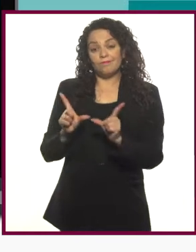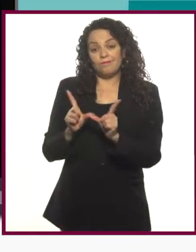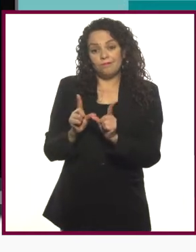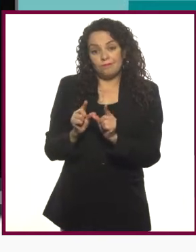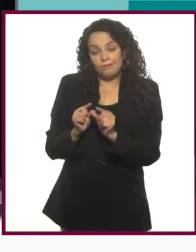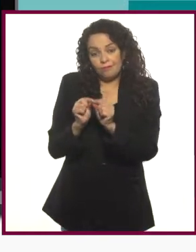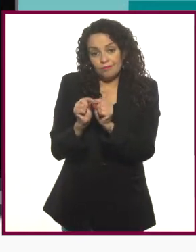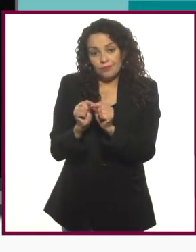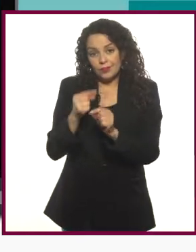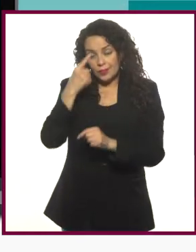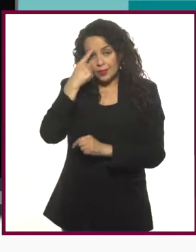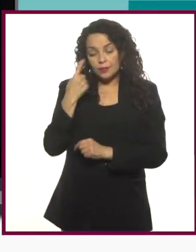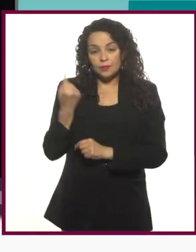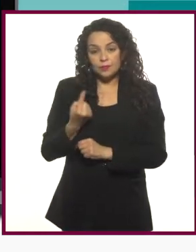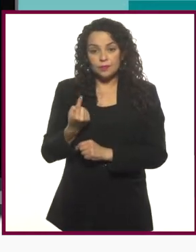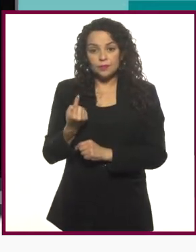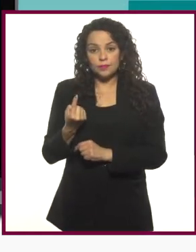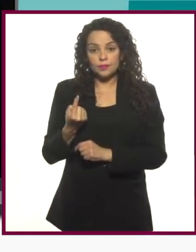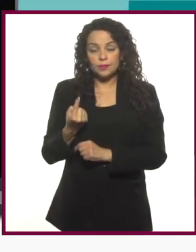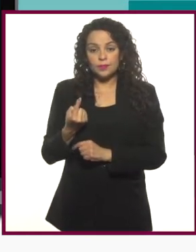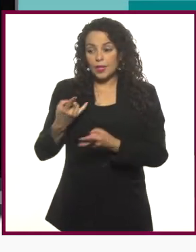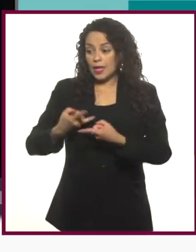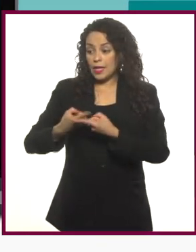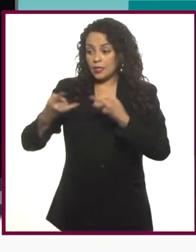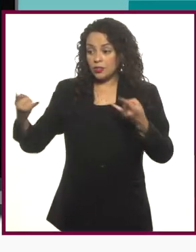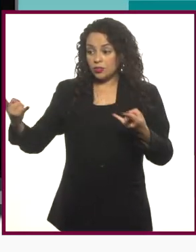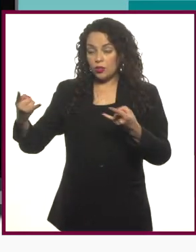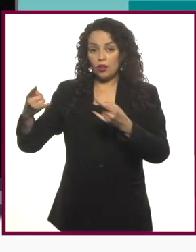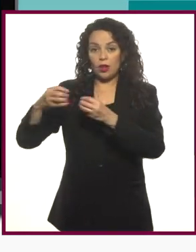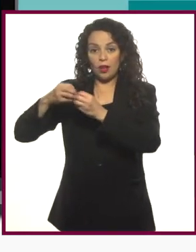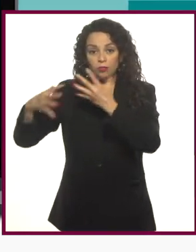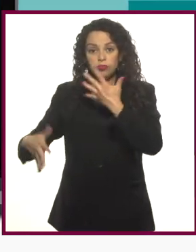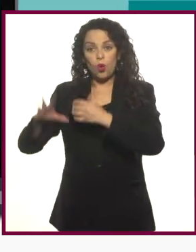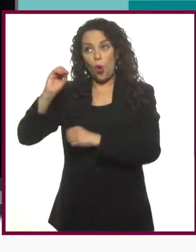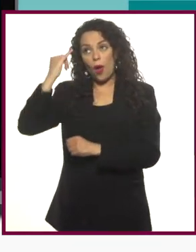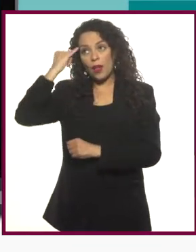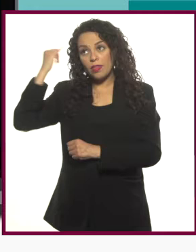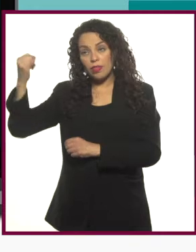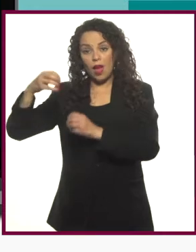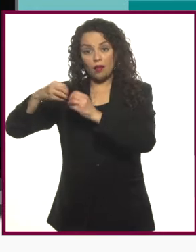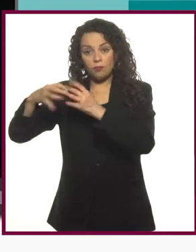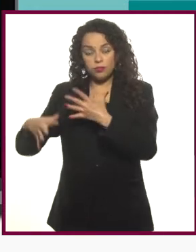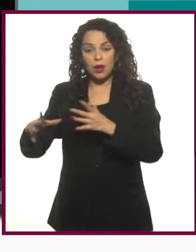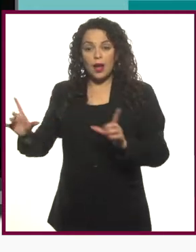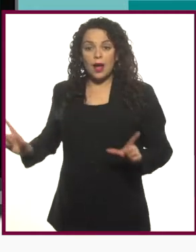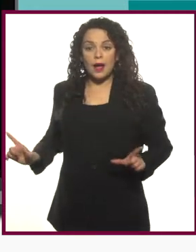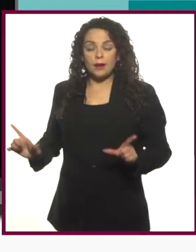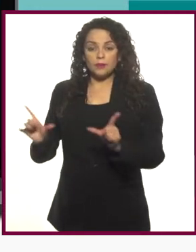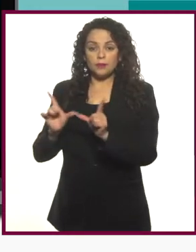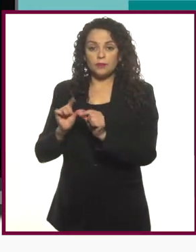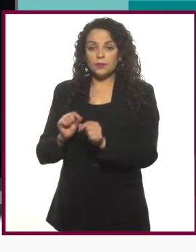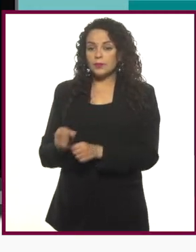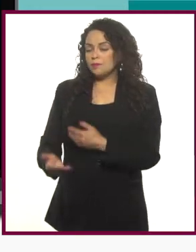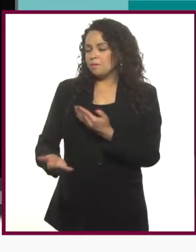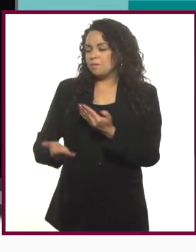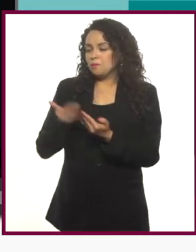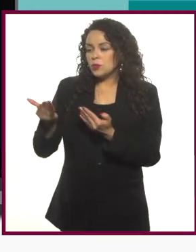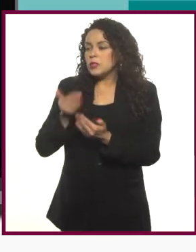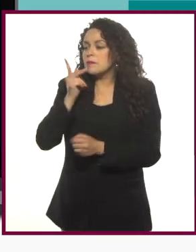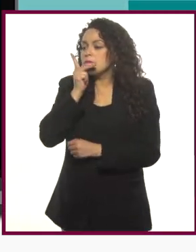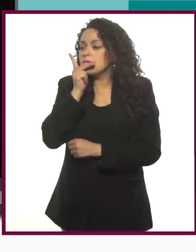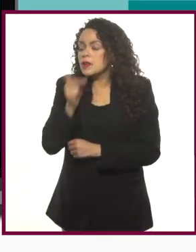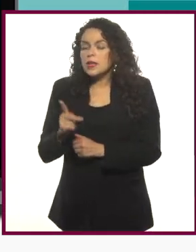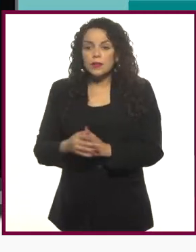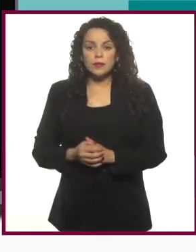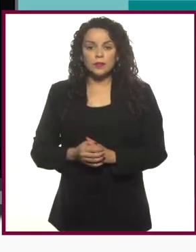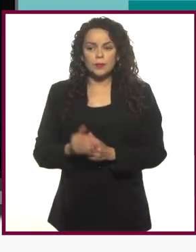síntesis para condensar una historia, una idea en poquísimas